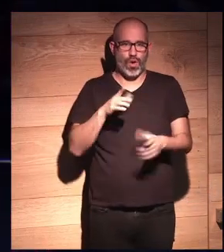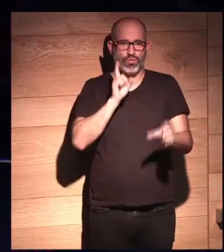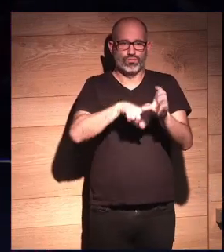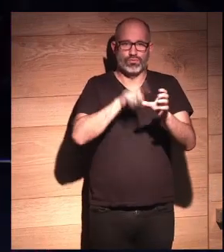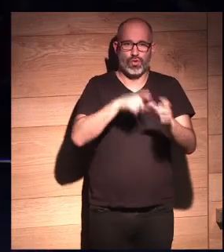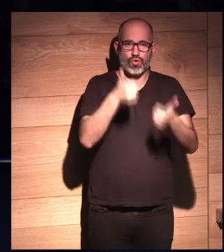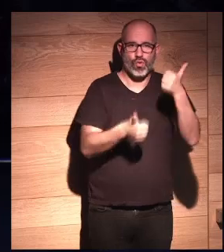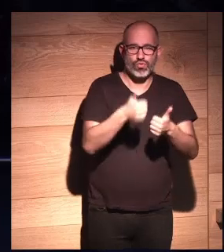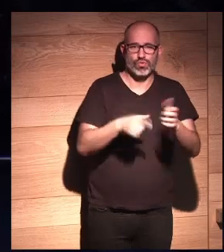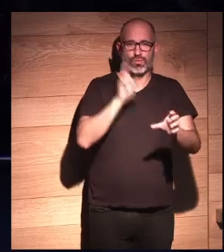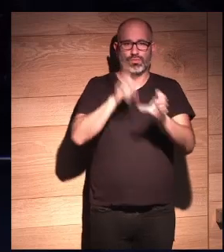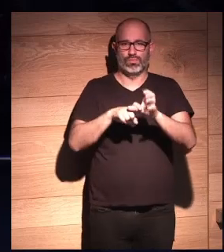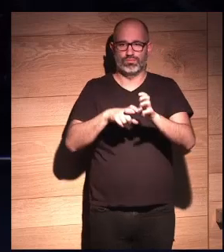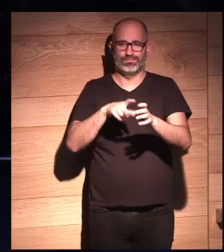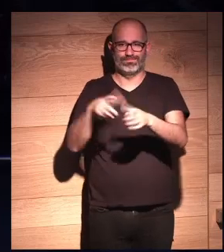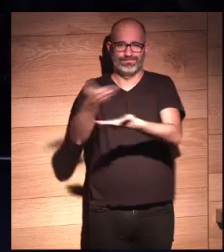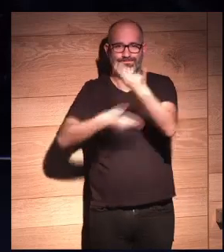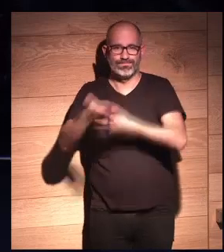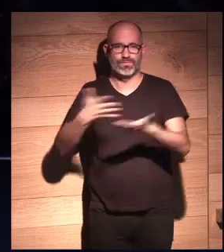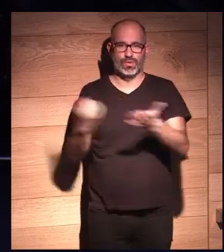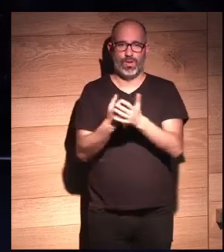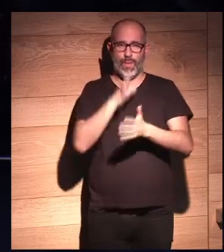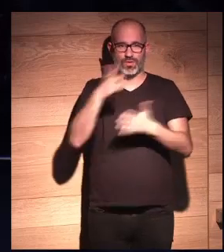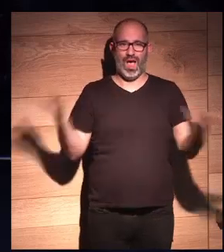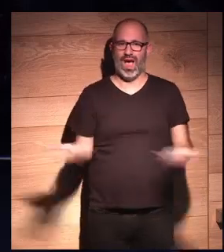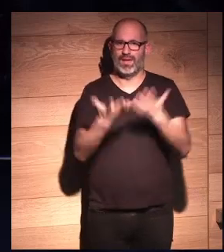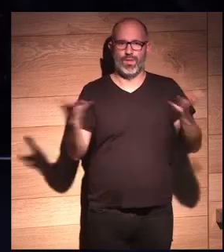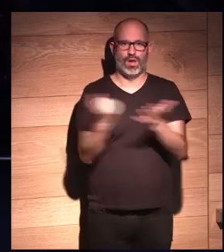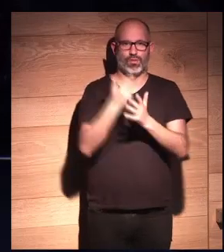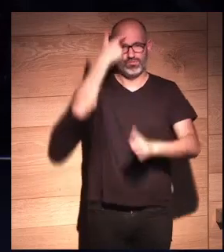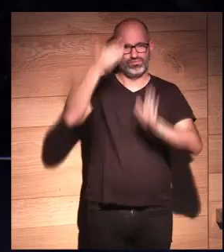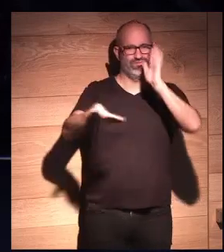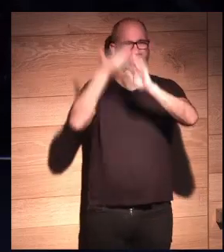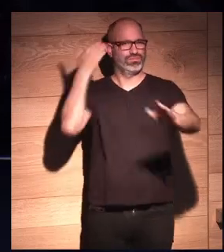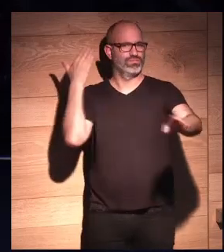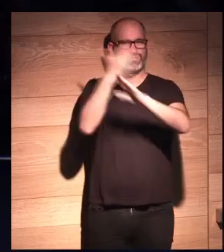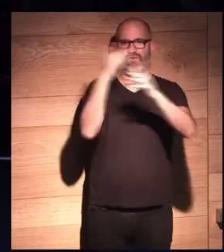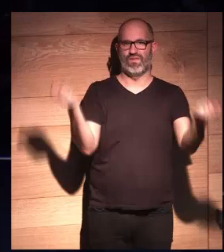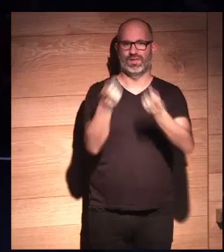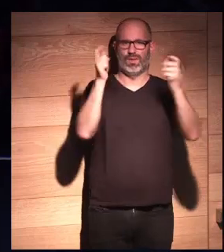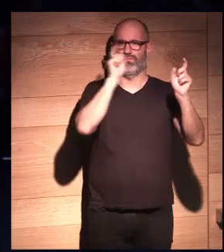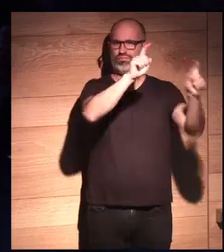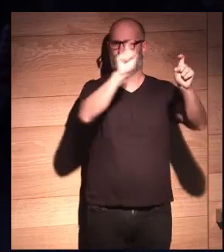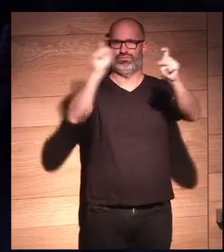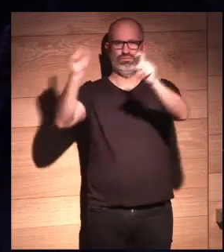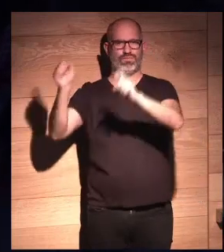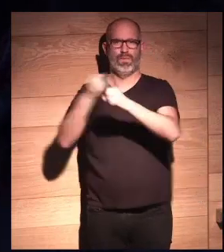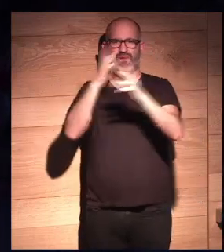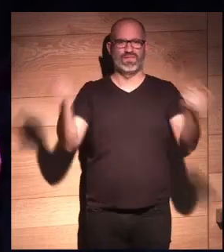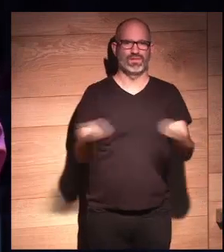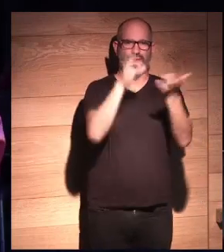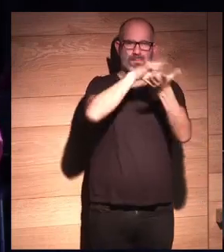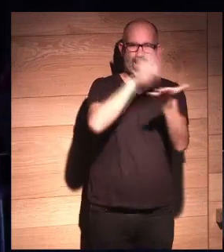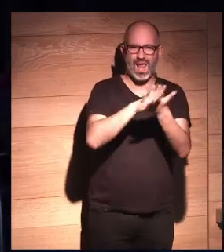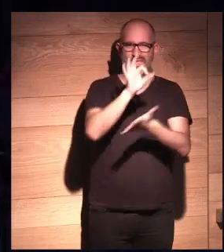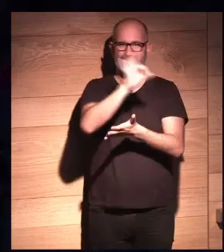con workshops, pero sobre todo, y a lo que animo a todo el mundo aquí, es a salir. Festivales, como muchos de vosotros habéis hecho. Festival de Málaga,